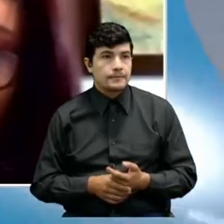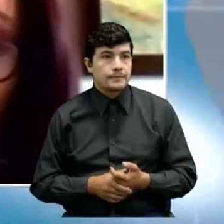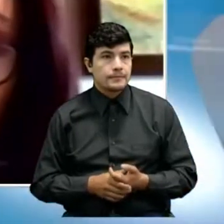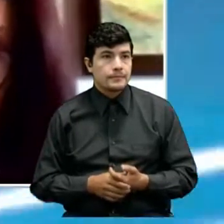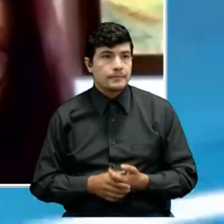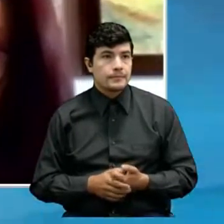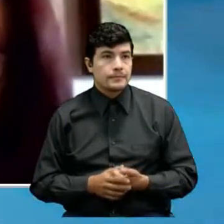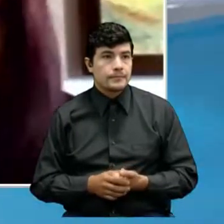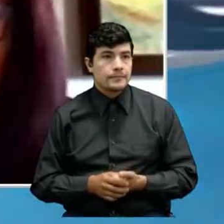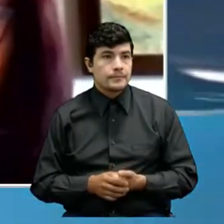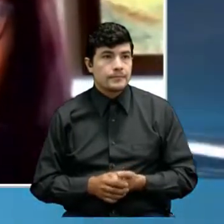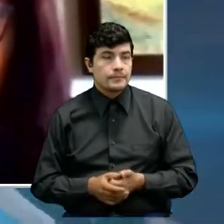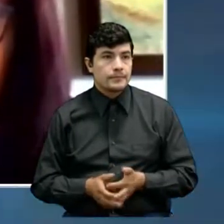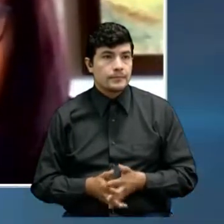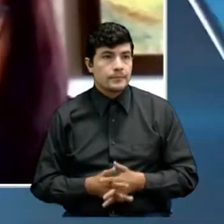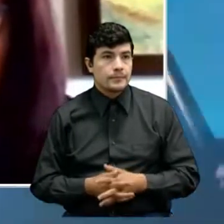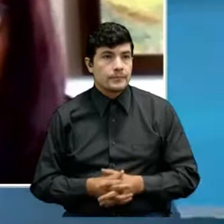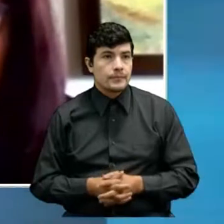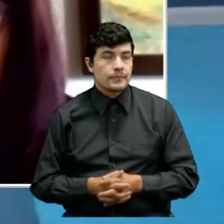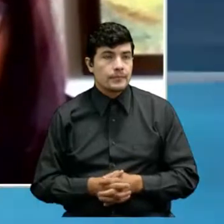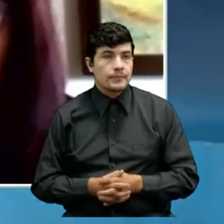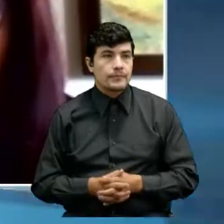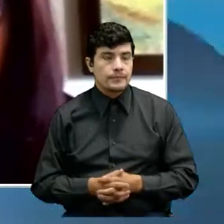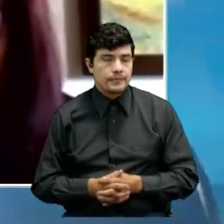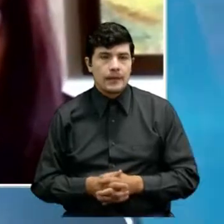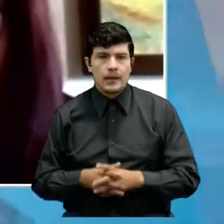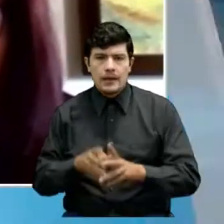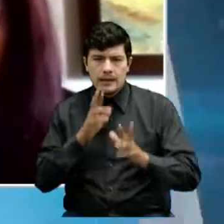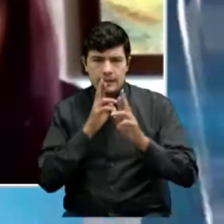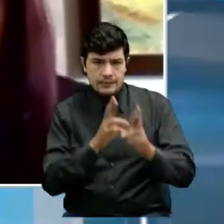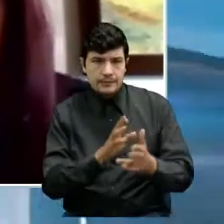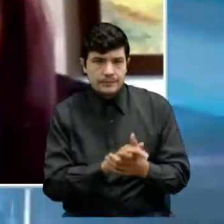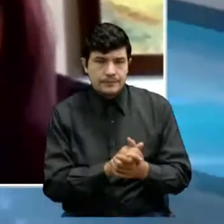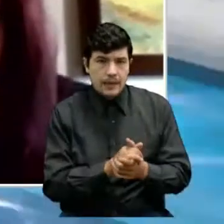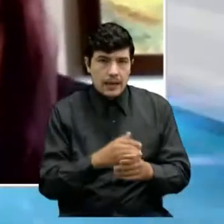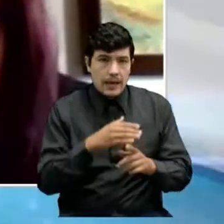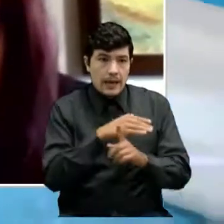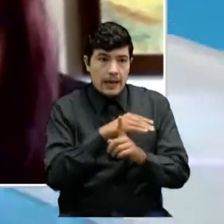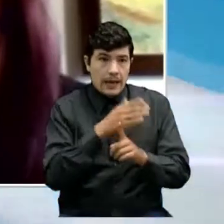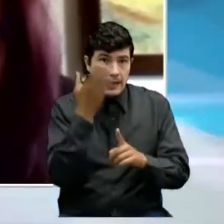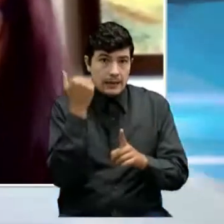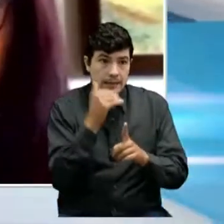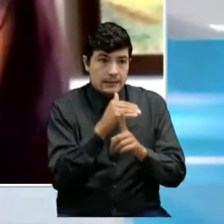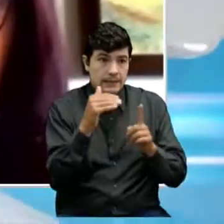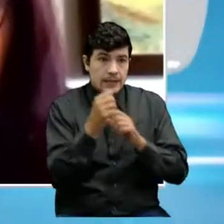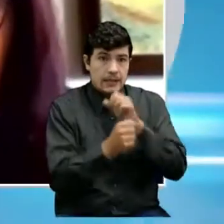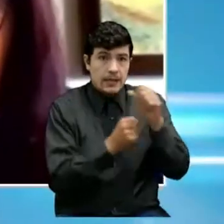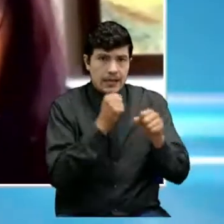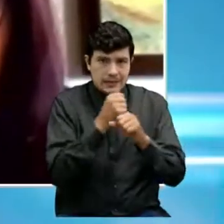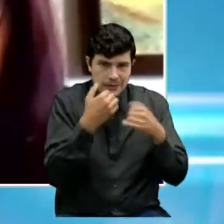a mitad de año, digamos, antes de que se presentara ya la causación de la prima,